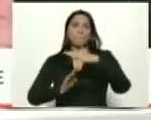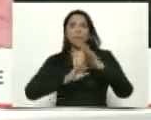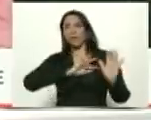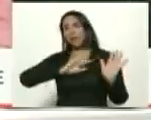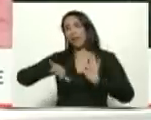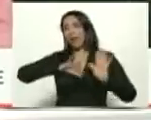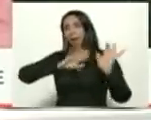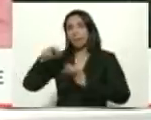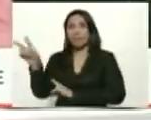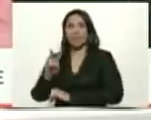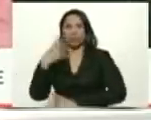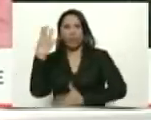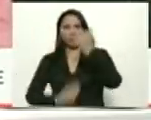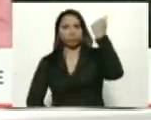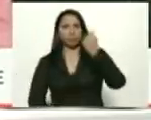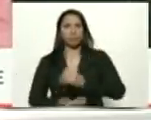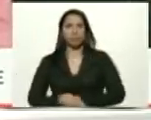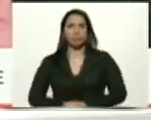que han llegado huyendo